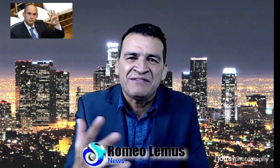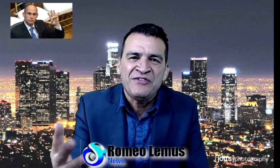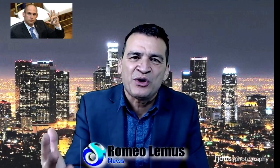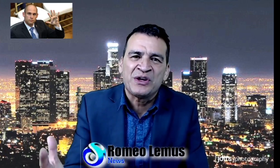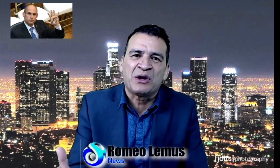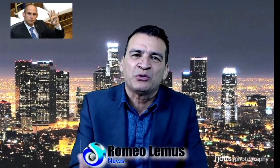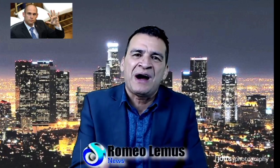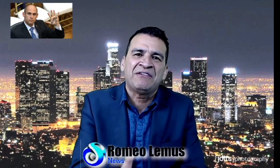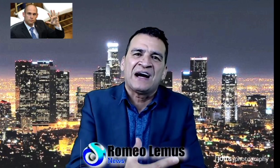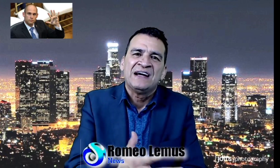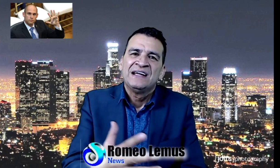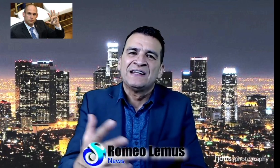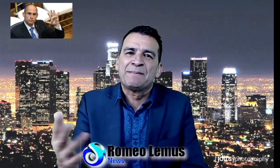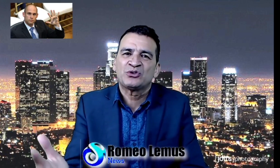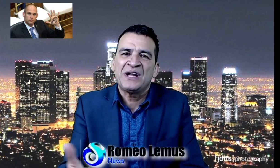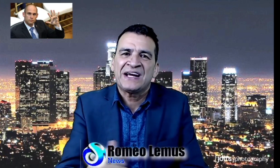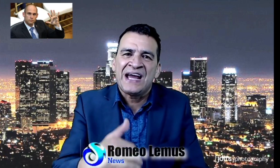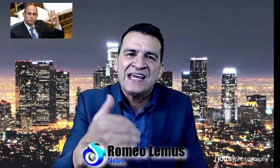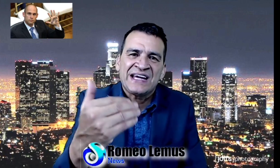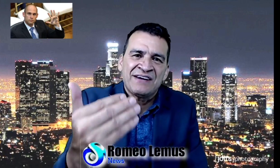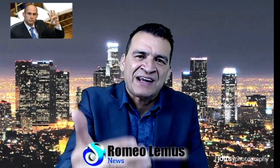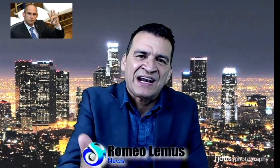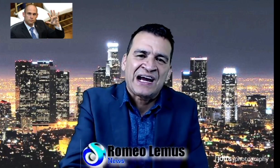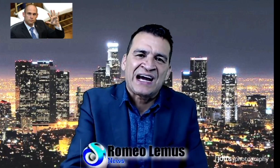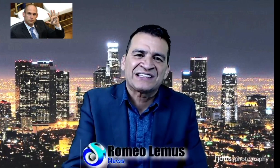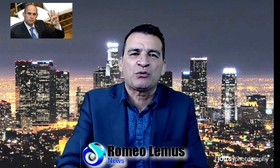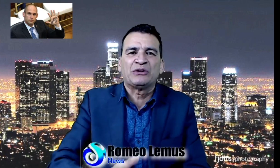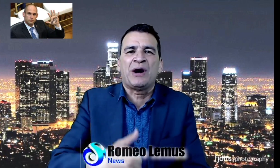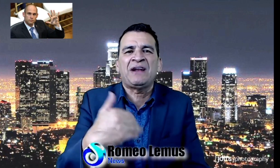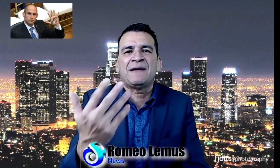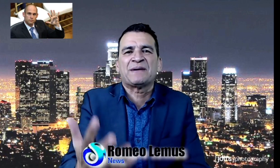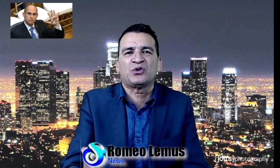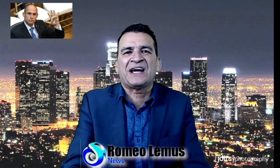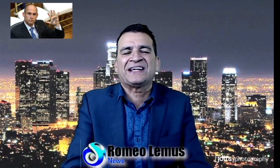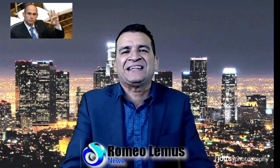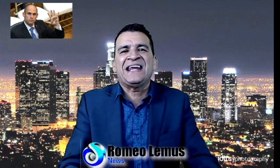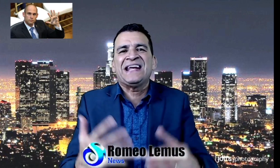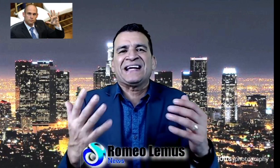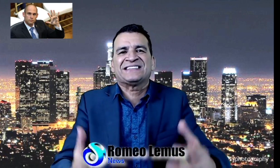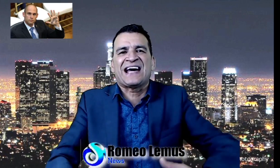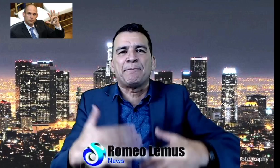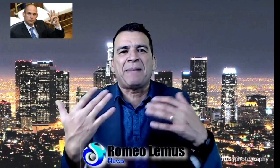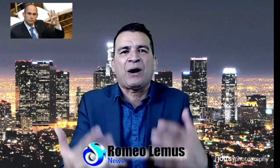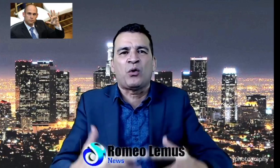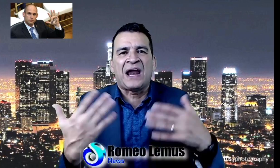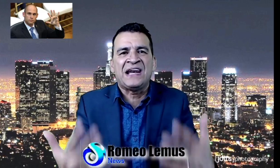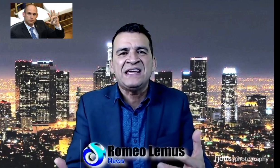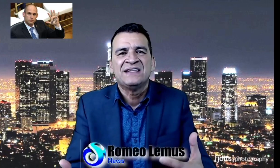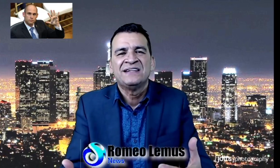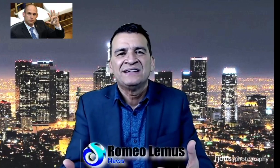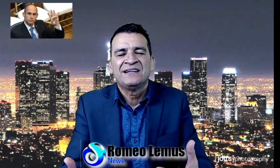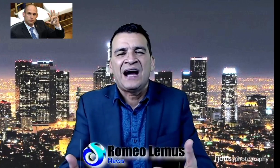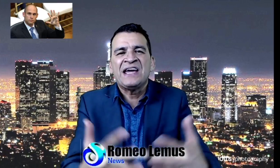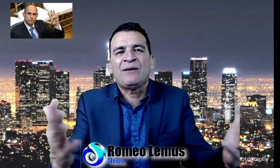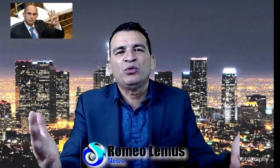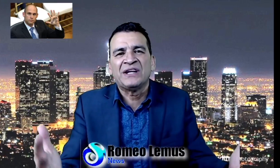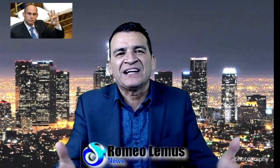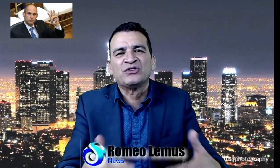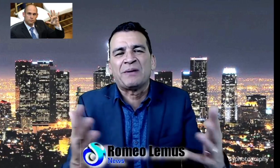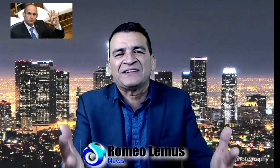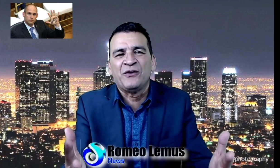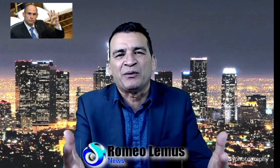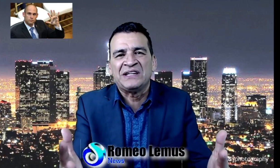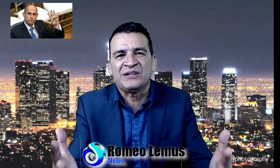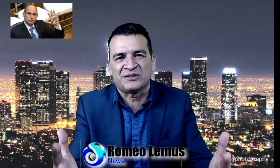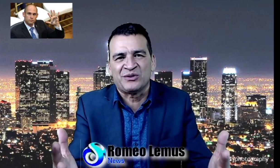techo de vidrio, y cuando habla de personas que hay que llevar a la cárcel, cuando habla de personas que tienen que estar bajo la ley, ahí abundan